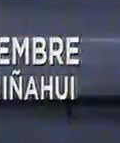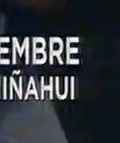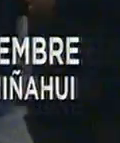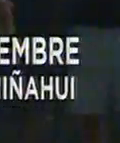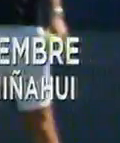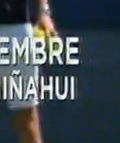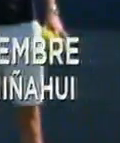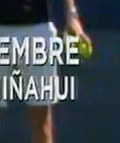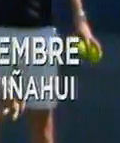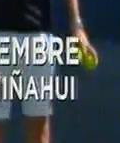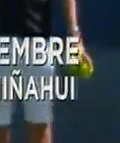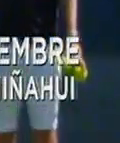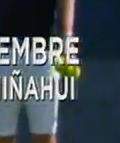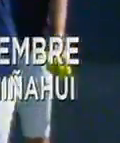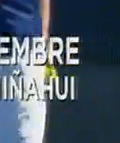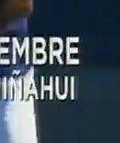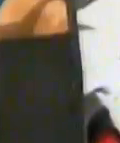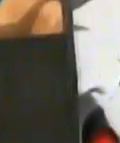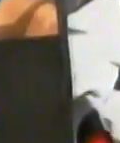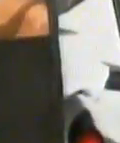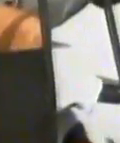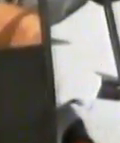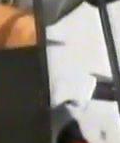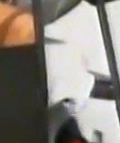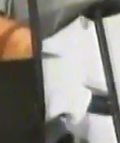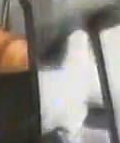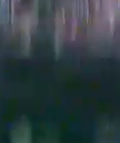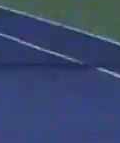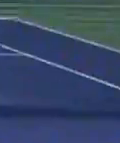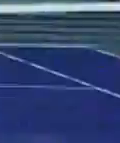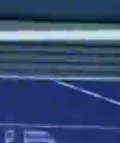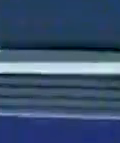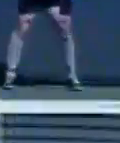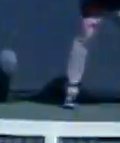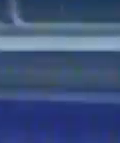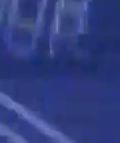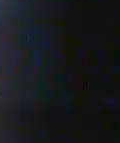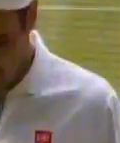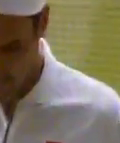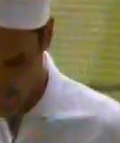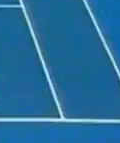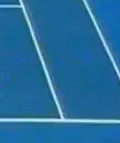noviembre, Coliseo Rumiñahui, entradas a la venta Ticket Show. Más información,